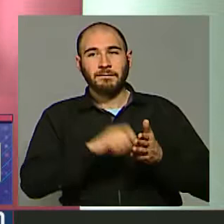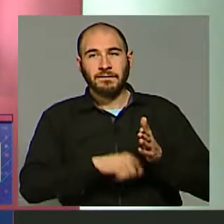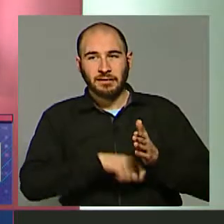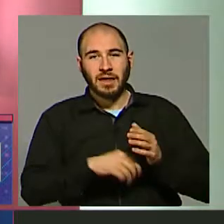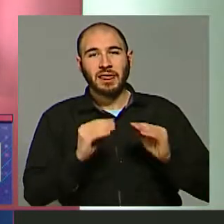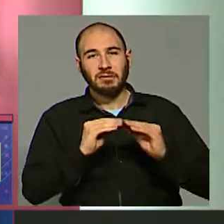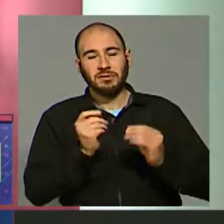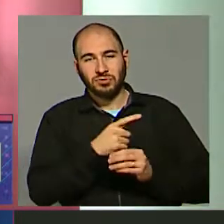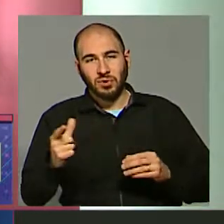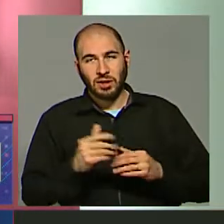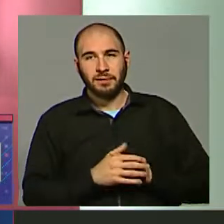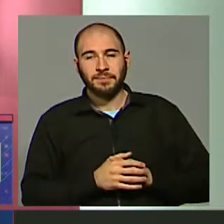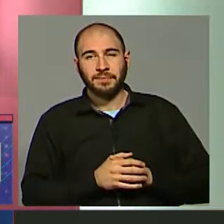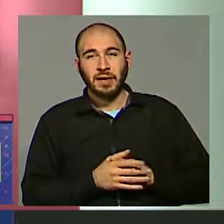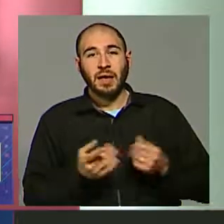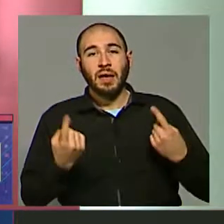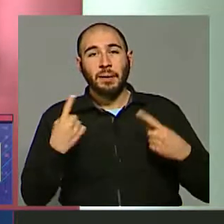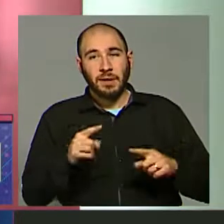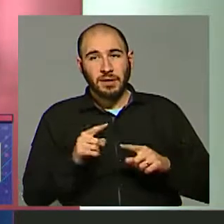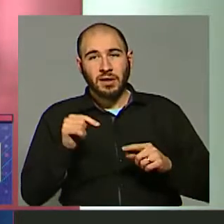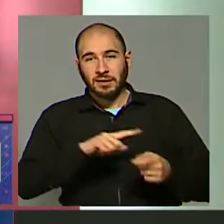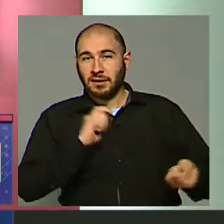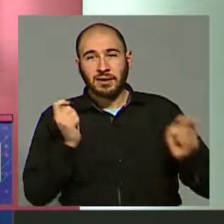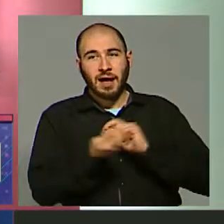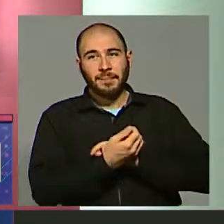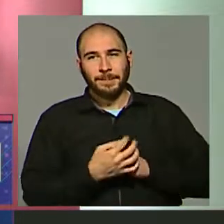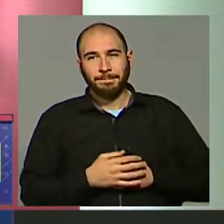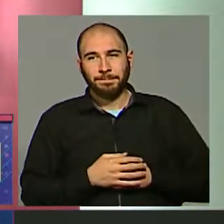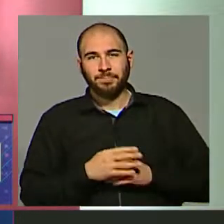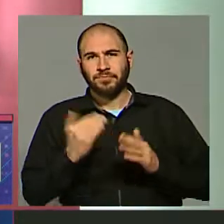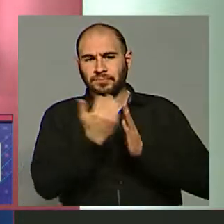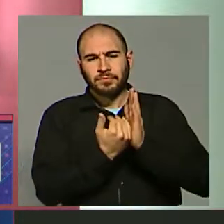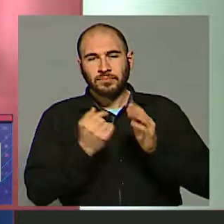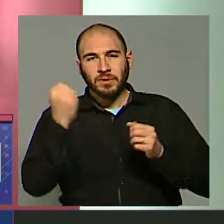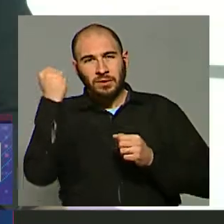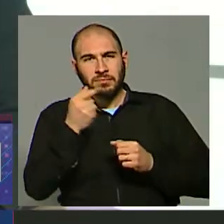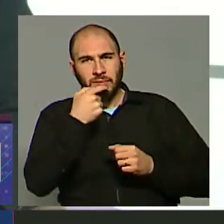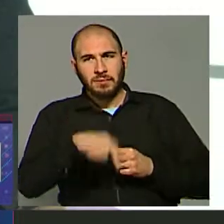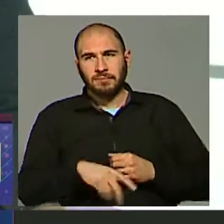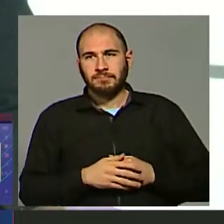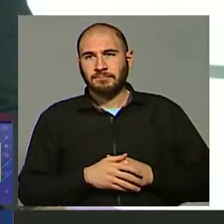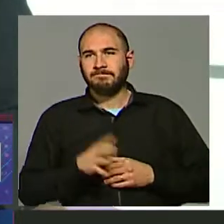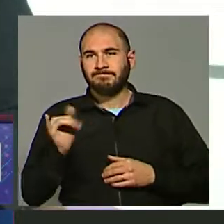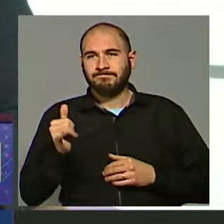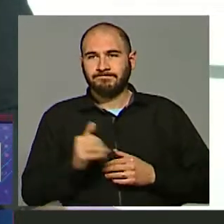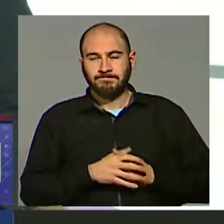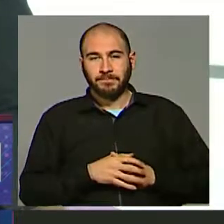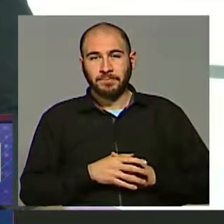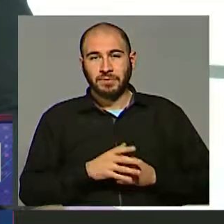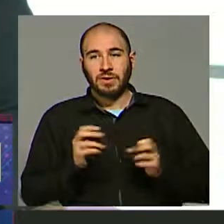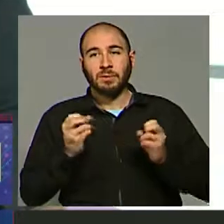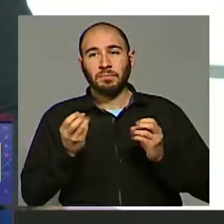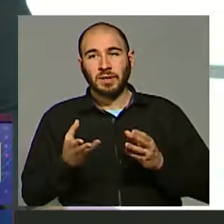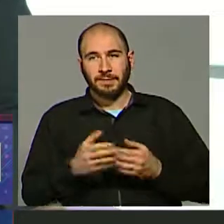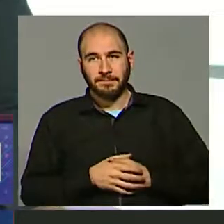en paritarias a comienzo de año, pero ¿esto puede llegar a cambiar algunos aspectos económicos en la provincia? Sí, fundamentalmente el hecho de